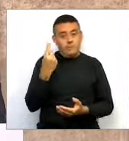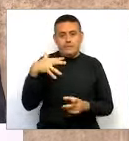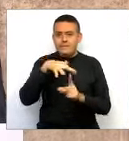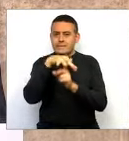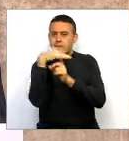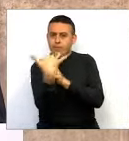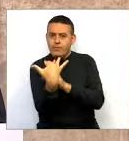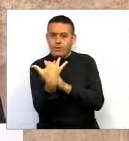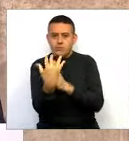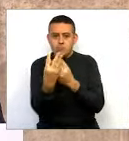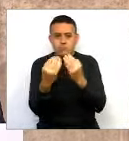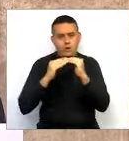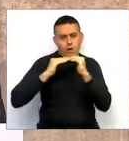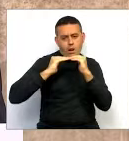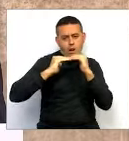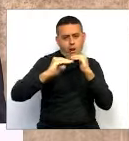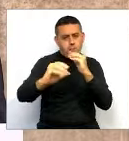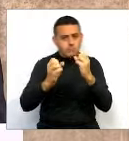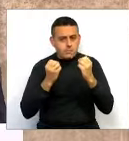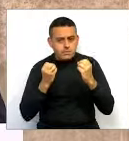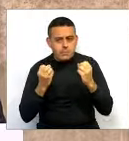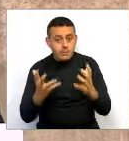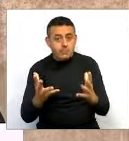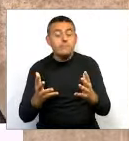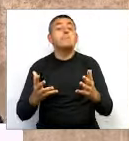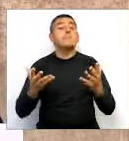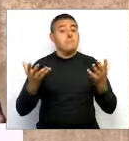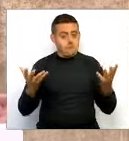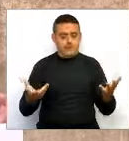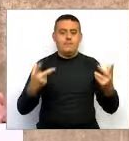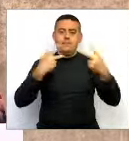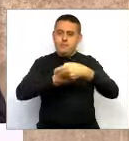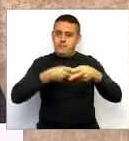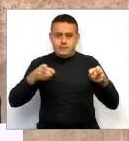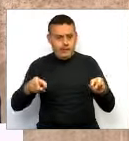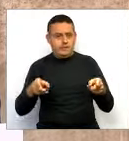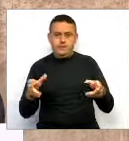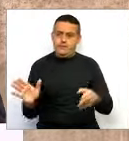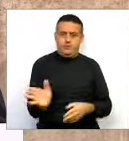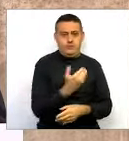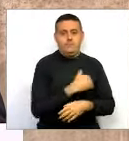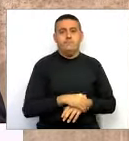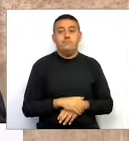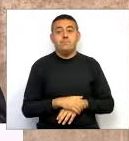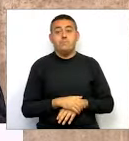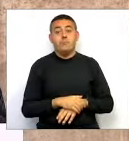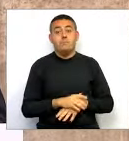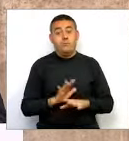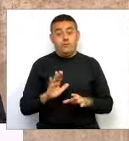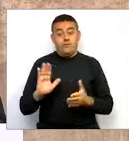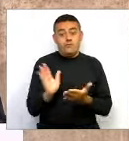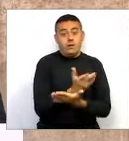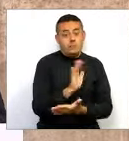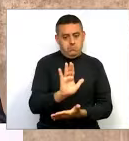perimetratge y también en altres mesures de relaxación pero todo eso siempre está pendent de quien siga el